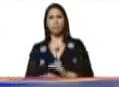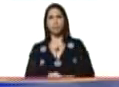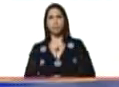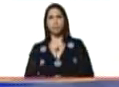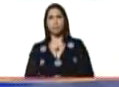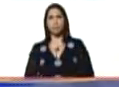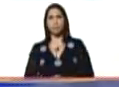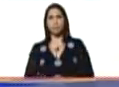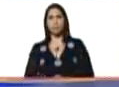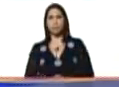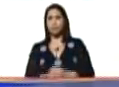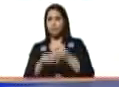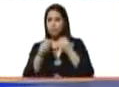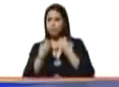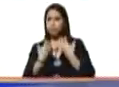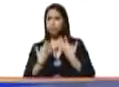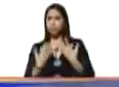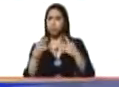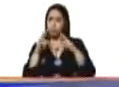expedita,